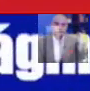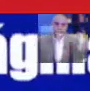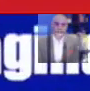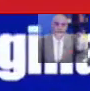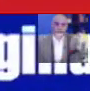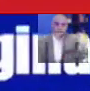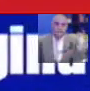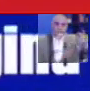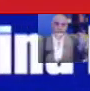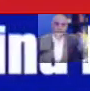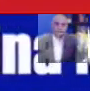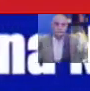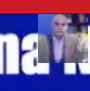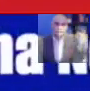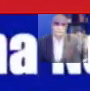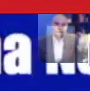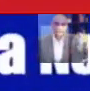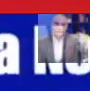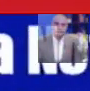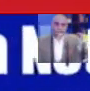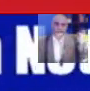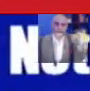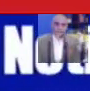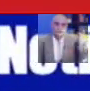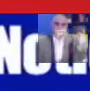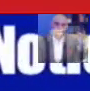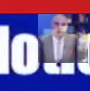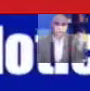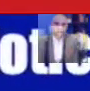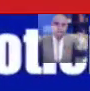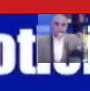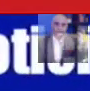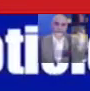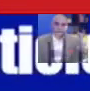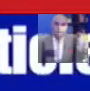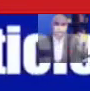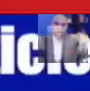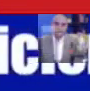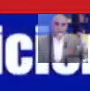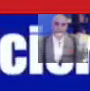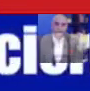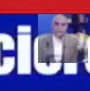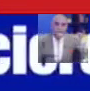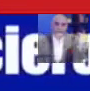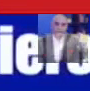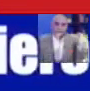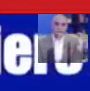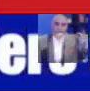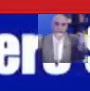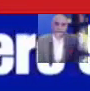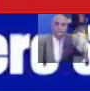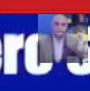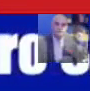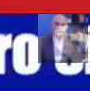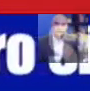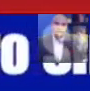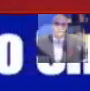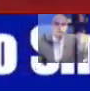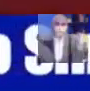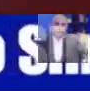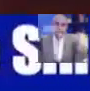por la violencia contra las mujeres, las desapariciones, pero no es cierto que la mujer no puede